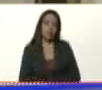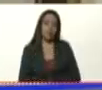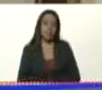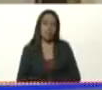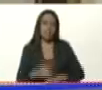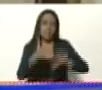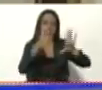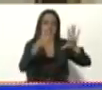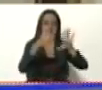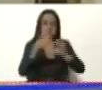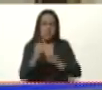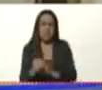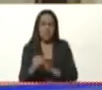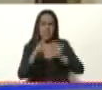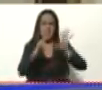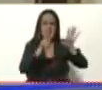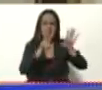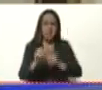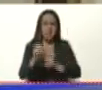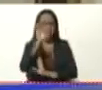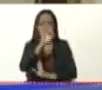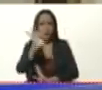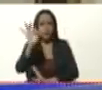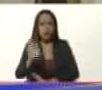provenientes de España, los dos.